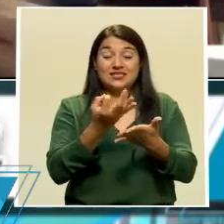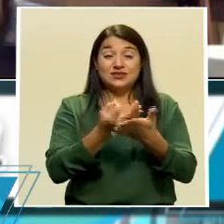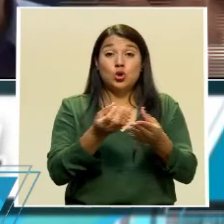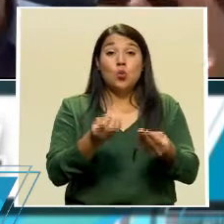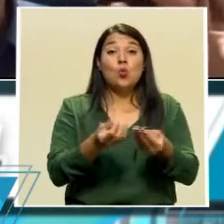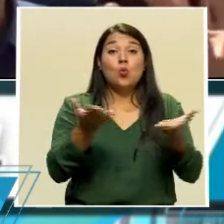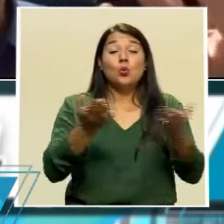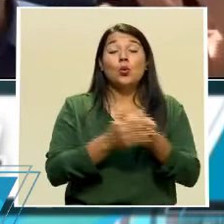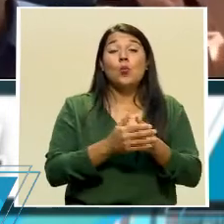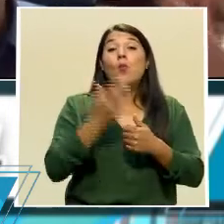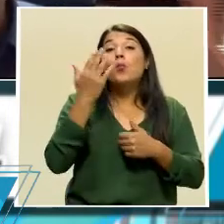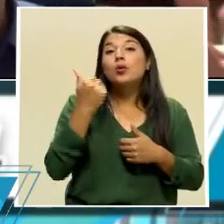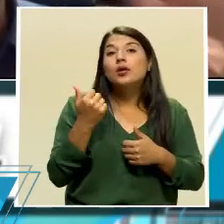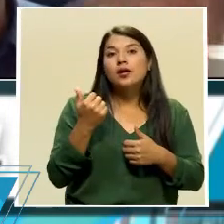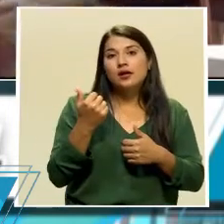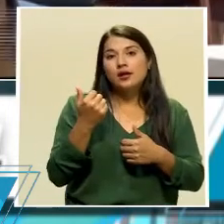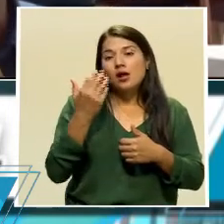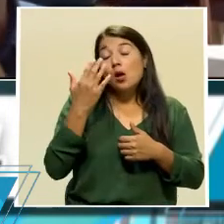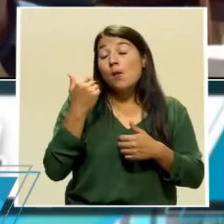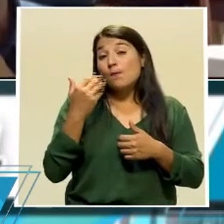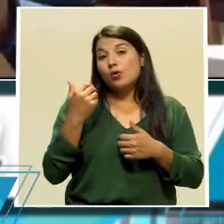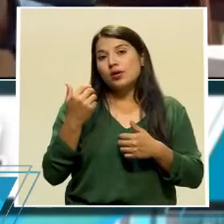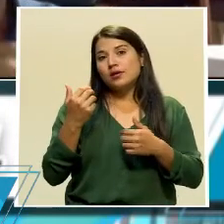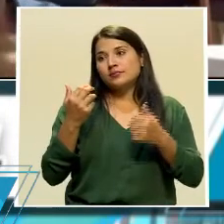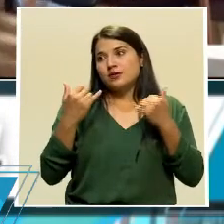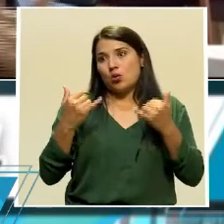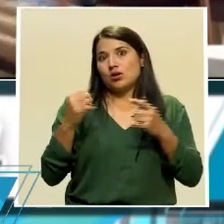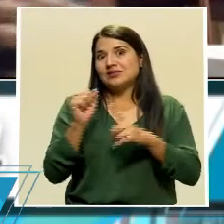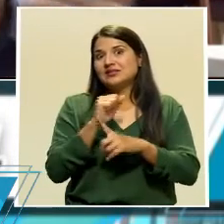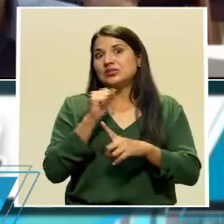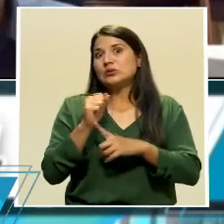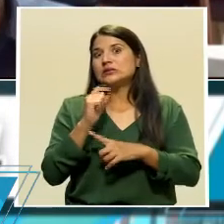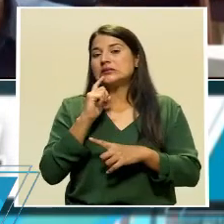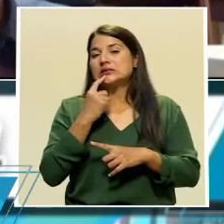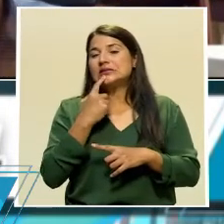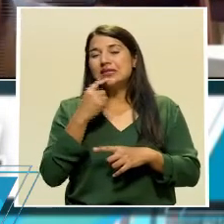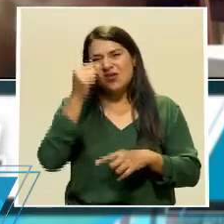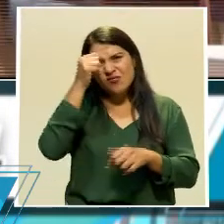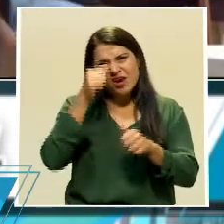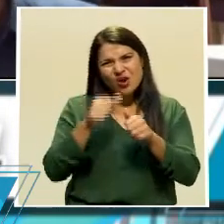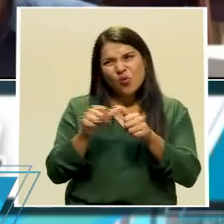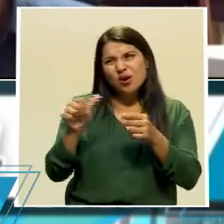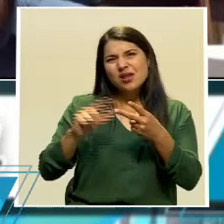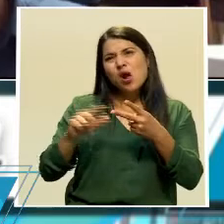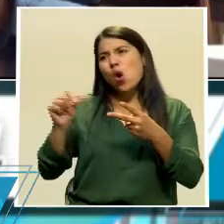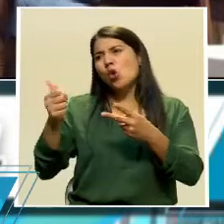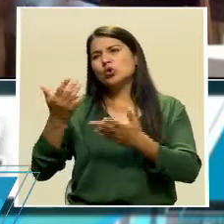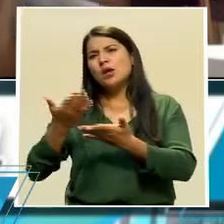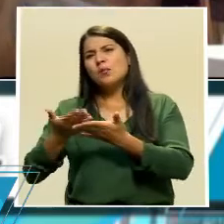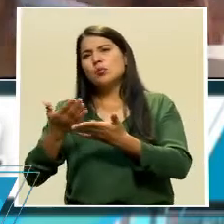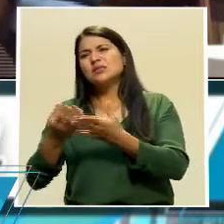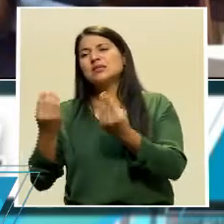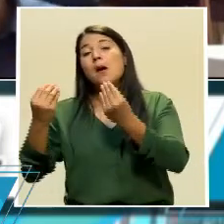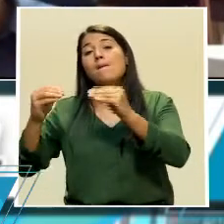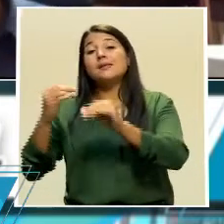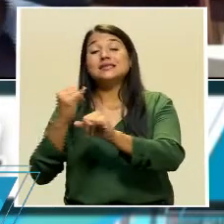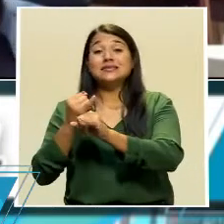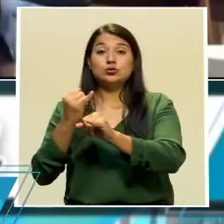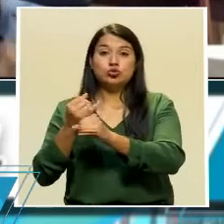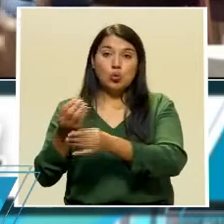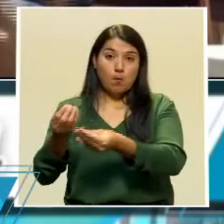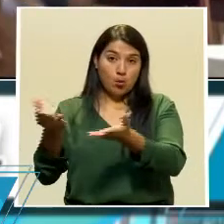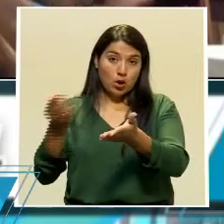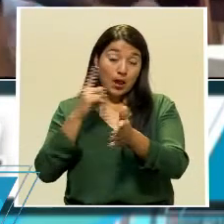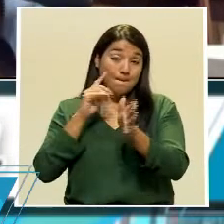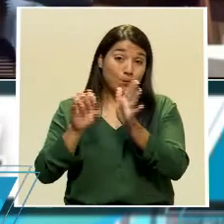pues es un Estado también muy grande. Recordemos que la otra propuesta es vender activos, ¿verdad? El caso de la FANAL,